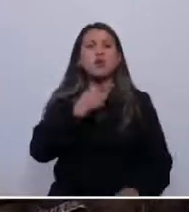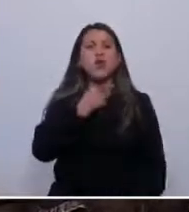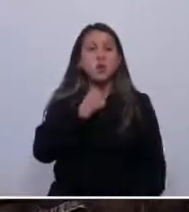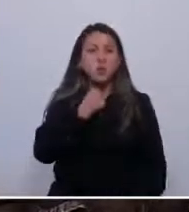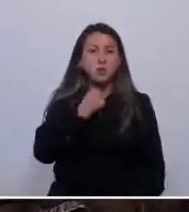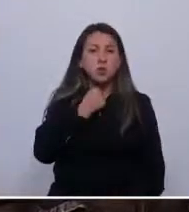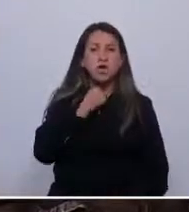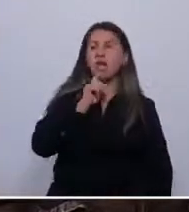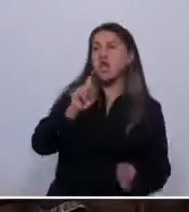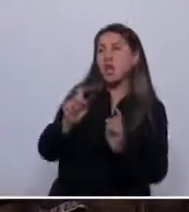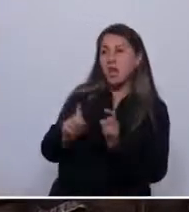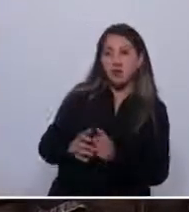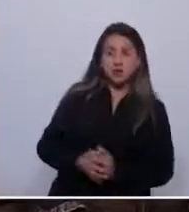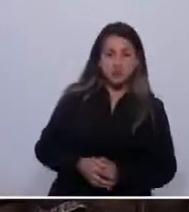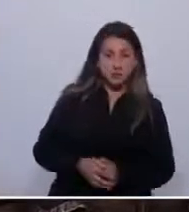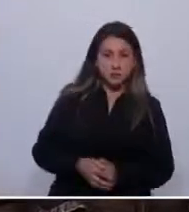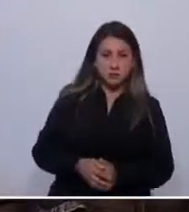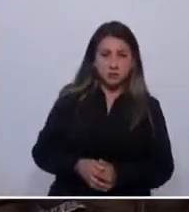vilipendiar?